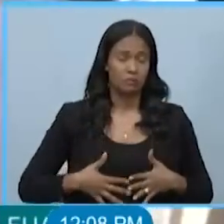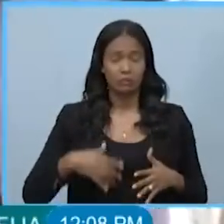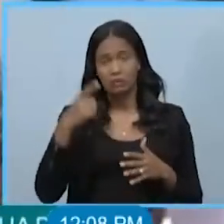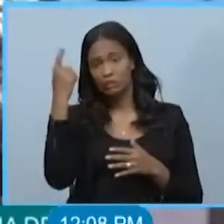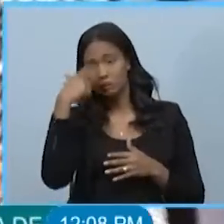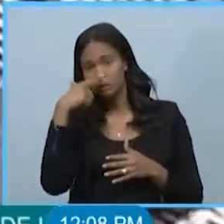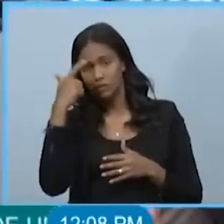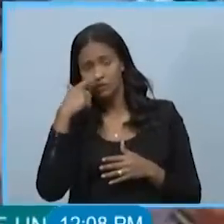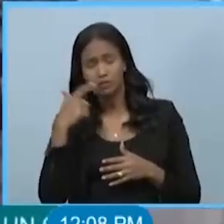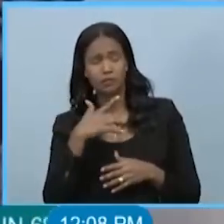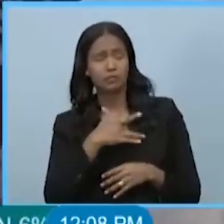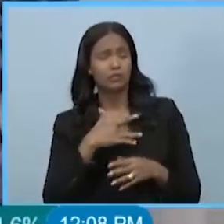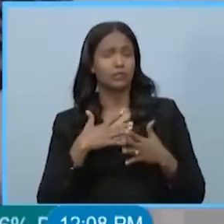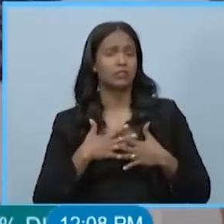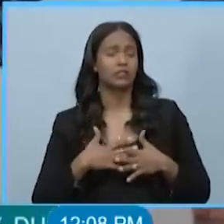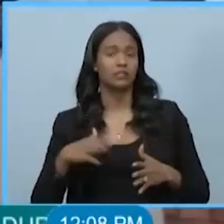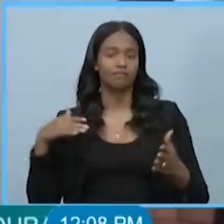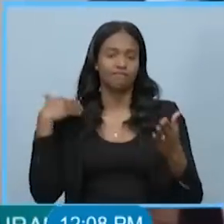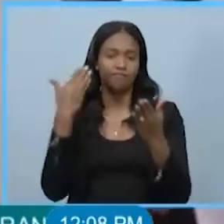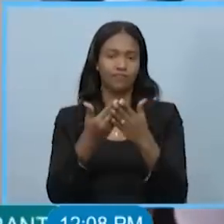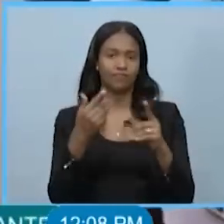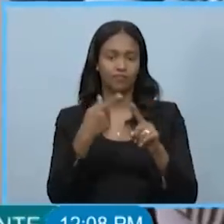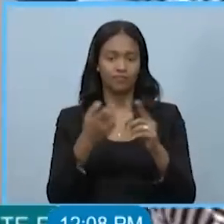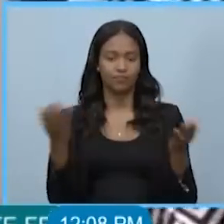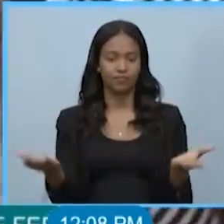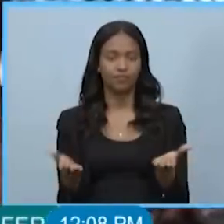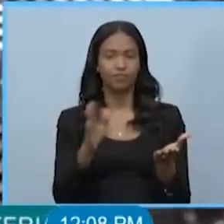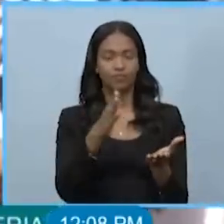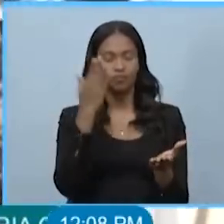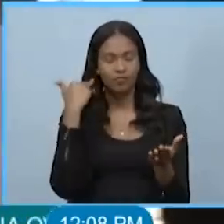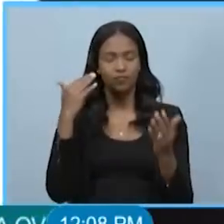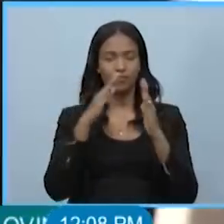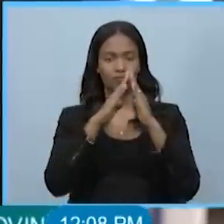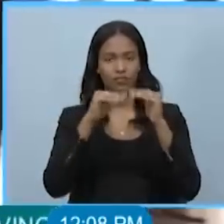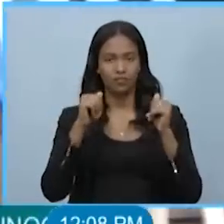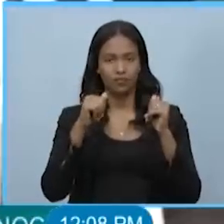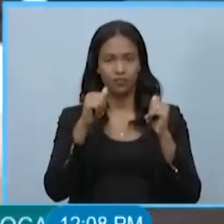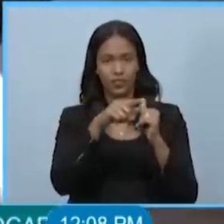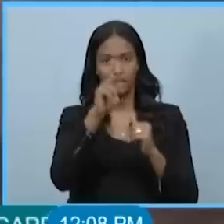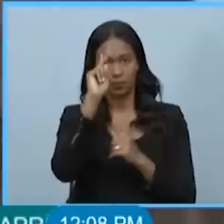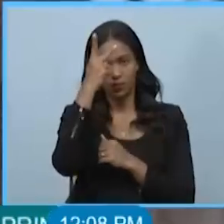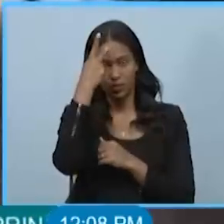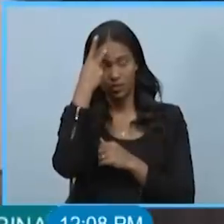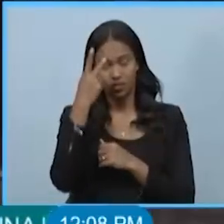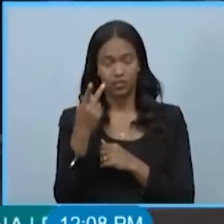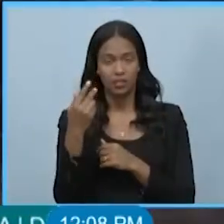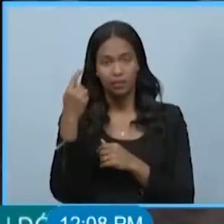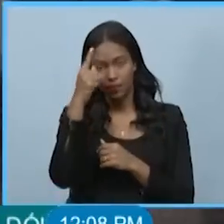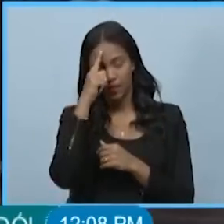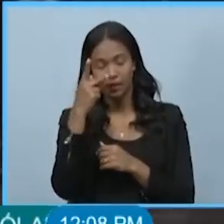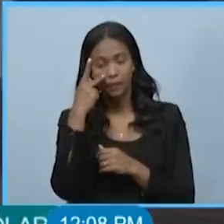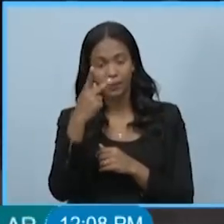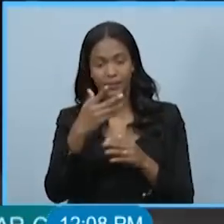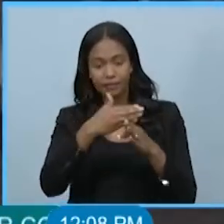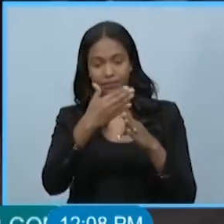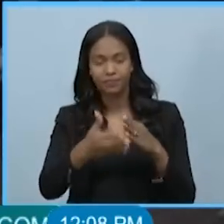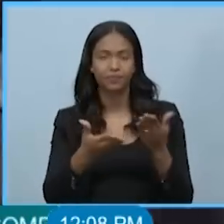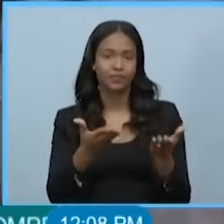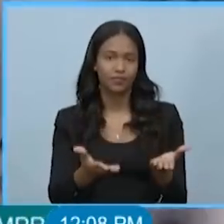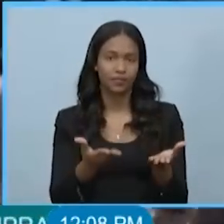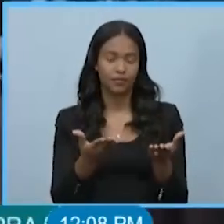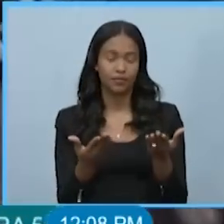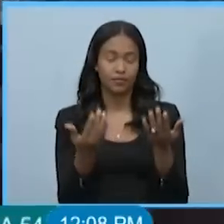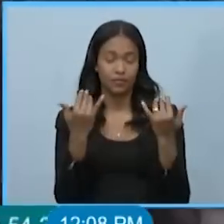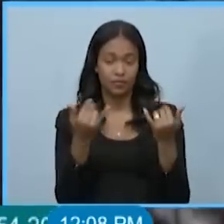y consternación hasta esta quien en vida fuese la residencia del político a dar el último adiós. A